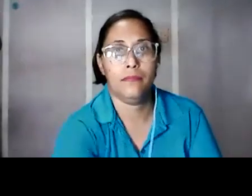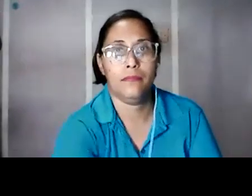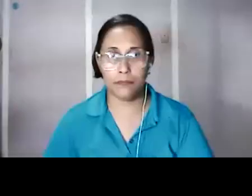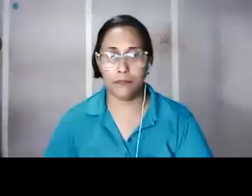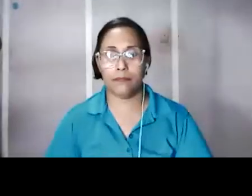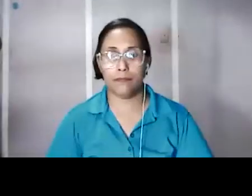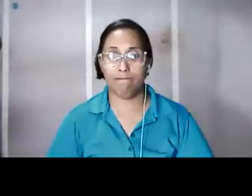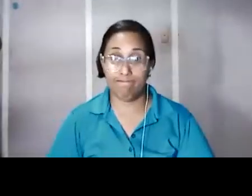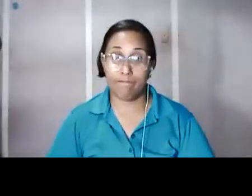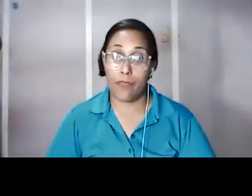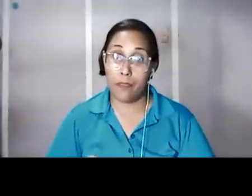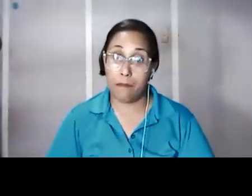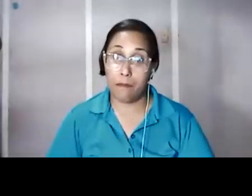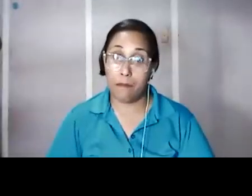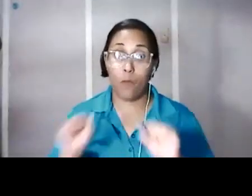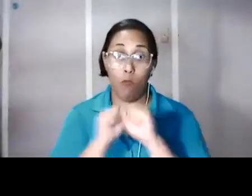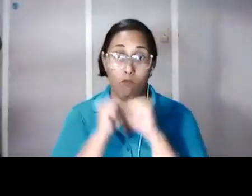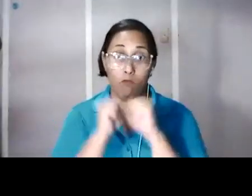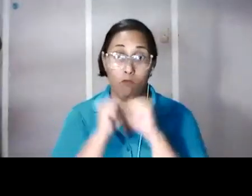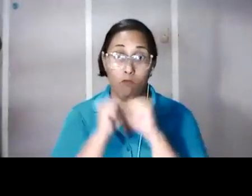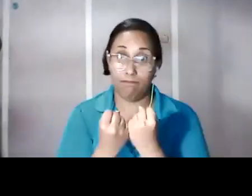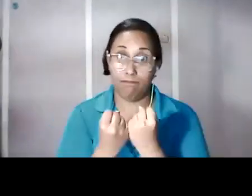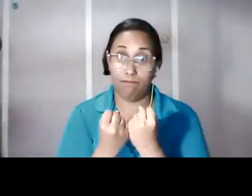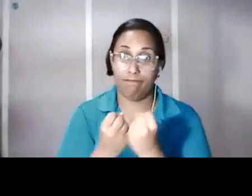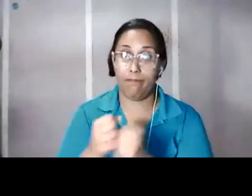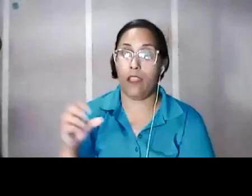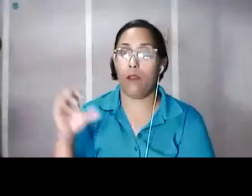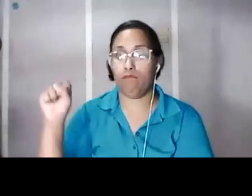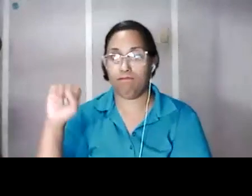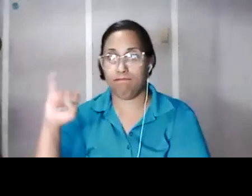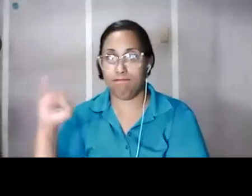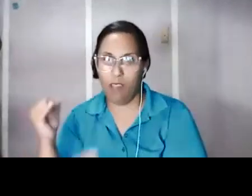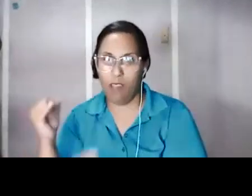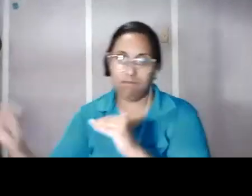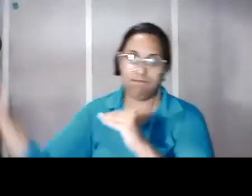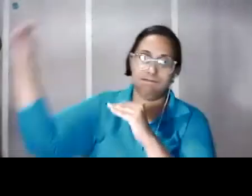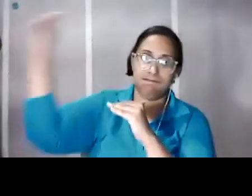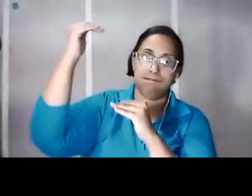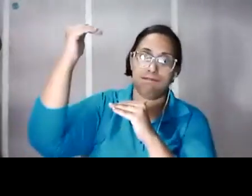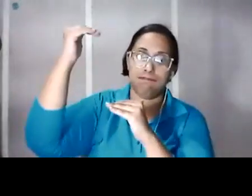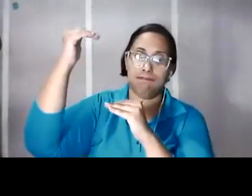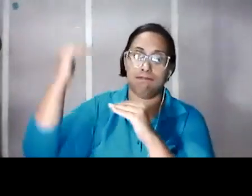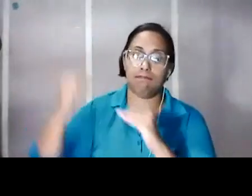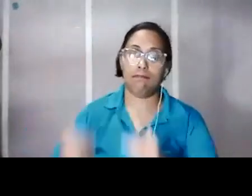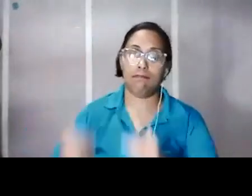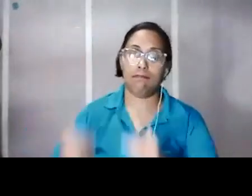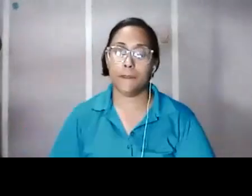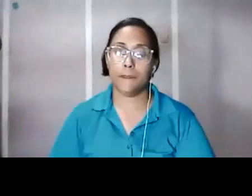Y máxime en una sociedad como San Juan, altamente jerarquizada.